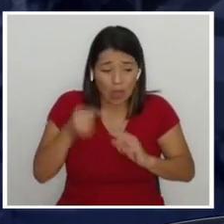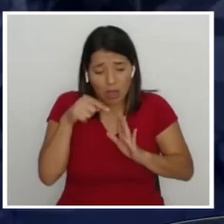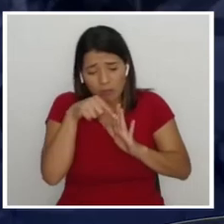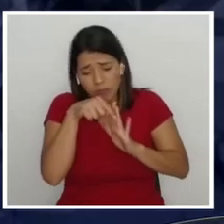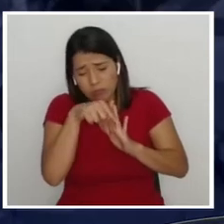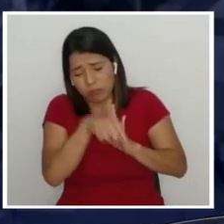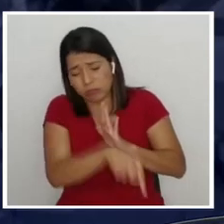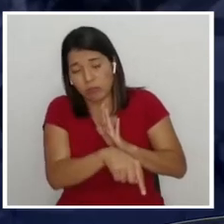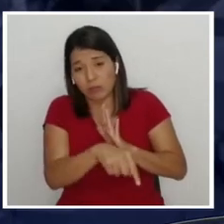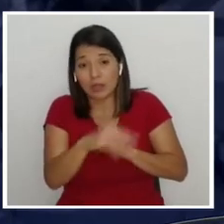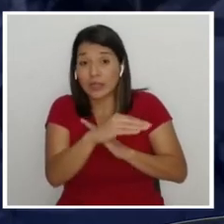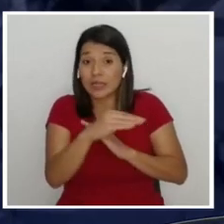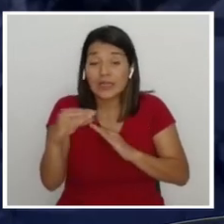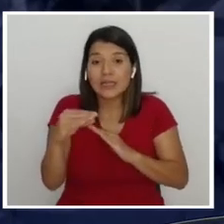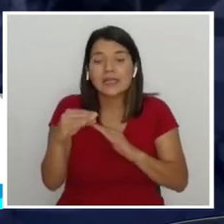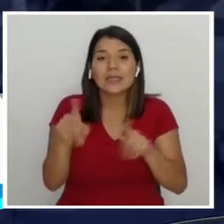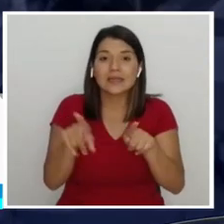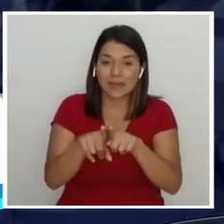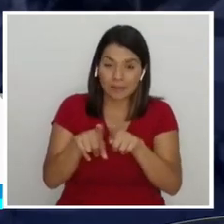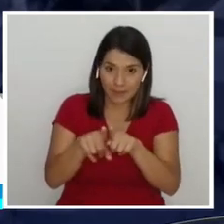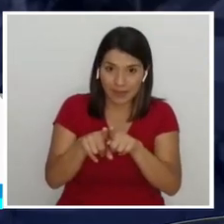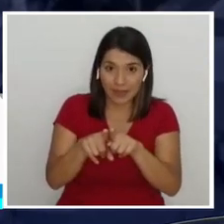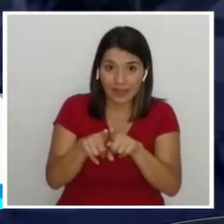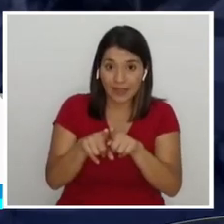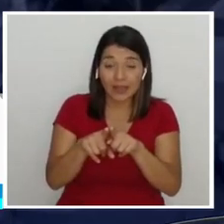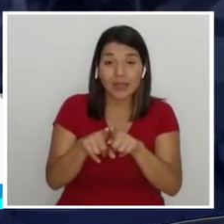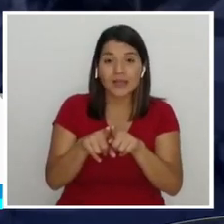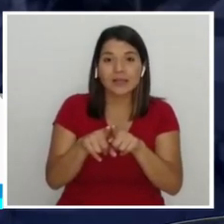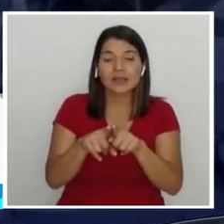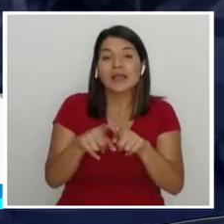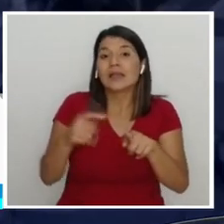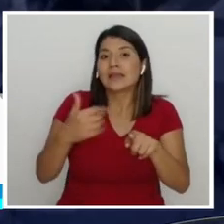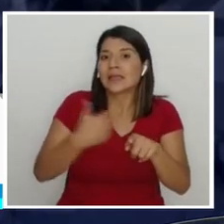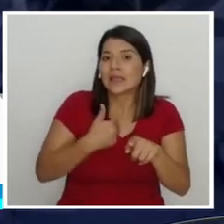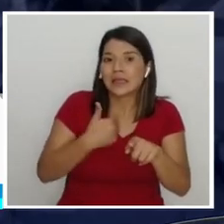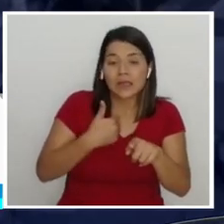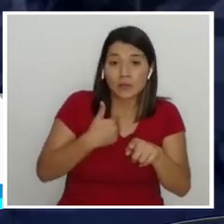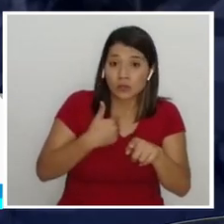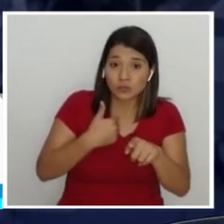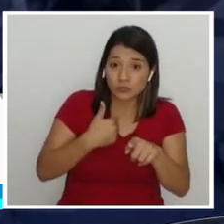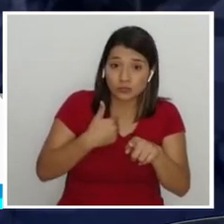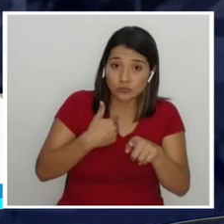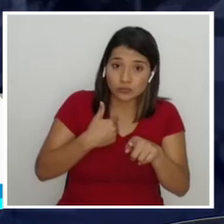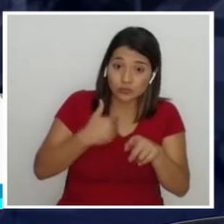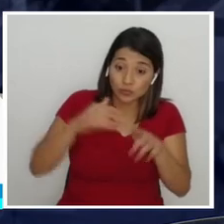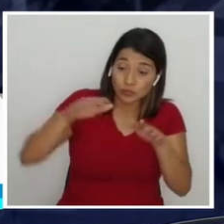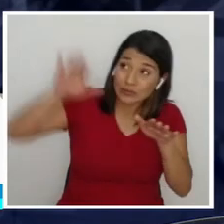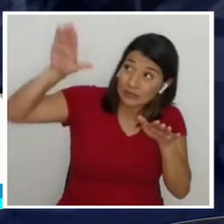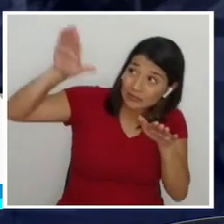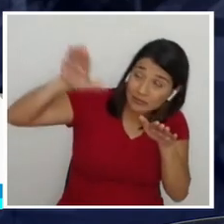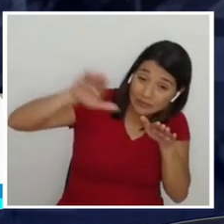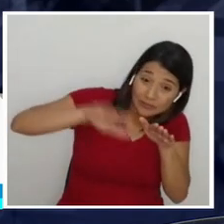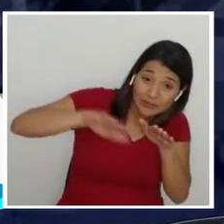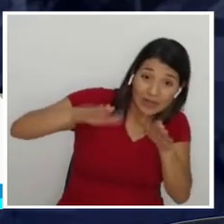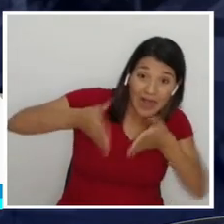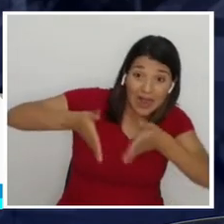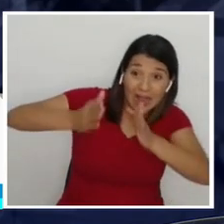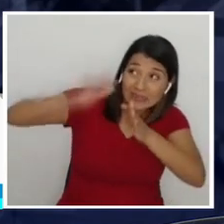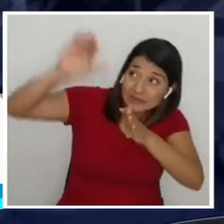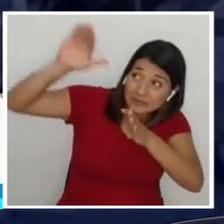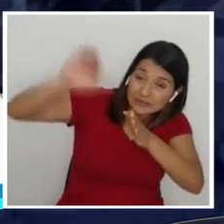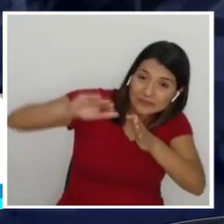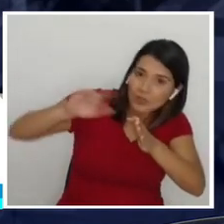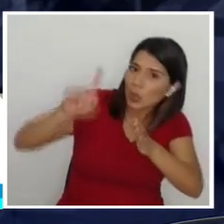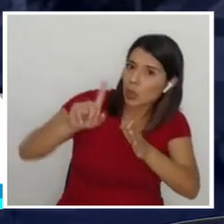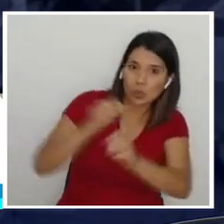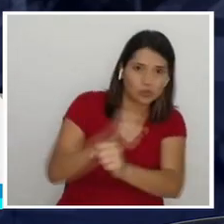manera opuesta y en forma ascendente, teníamos toda una pared inestable que teníamos que estar vigilando todos los cuerpos